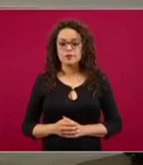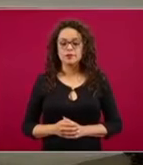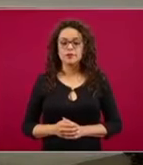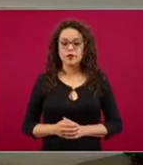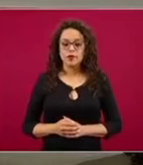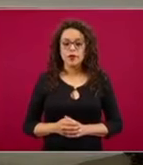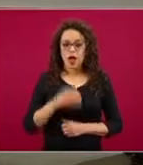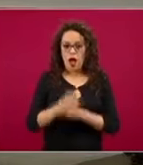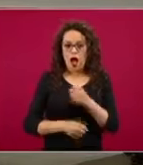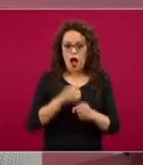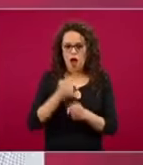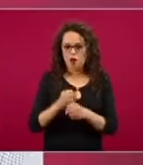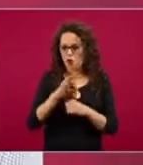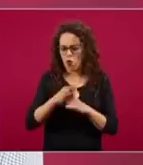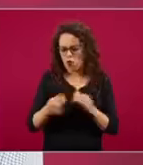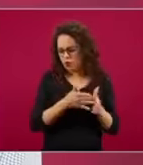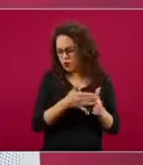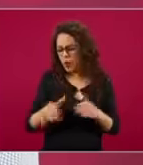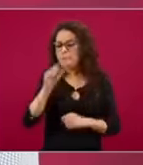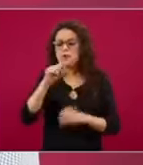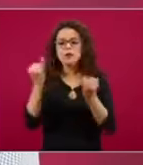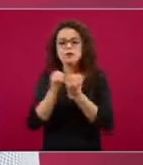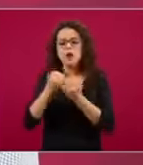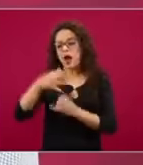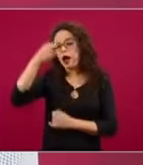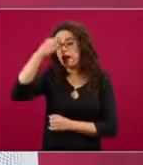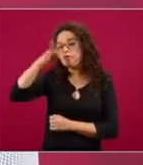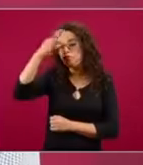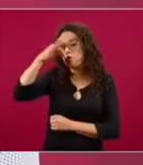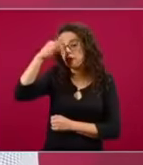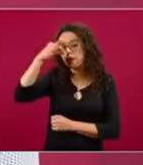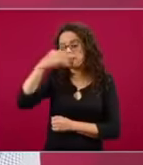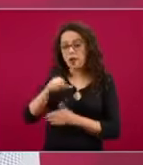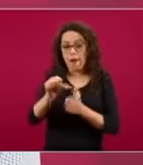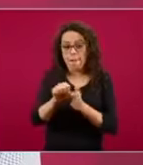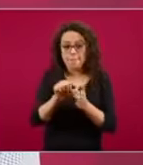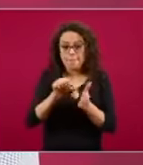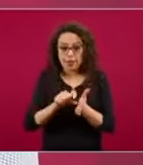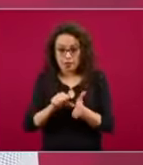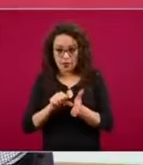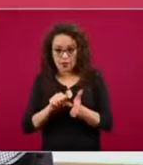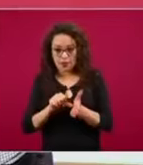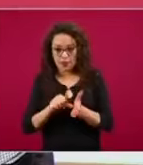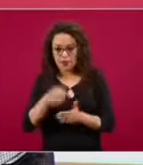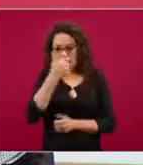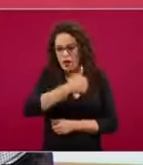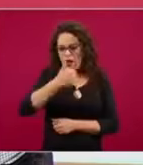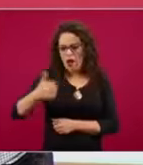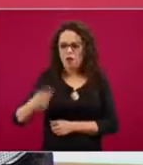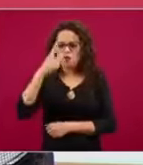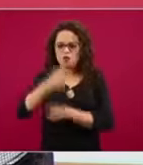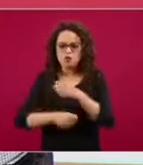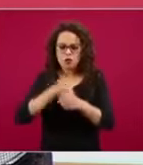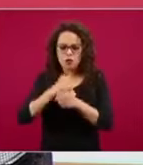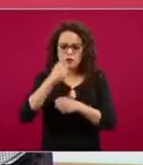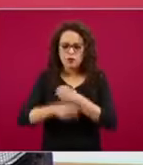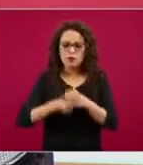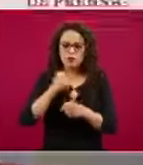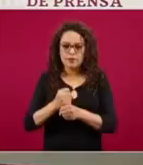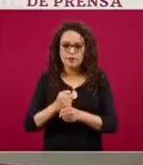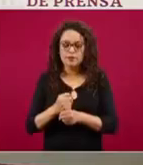con influenza, en varios meses del año, sobre todo cuando no hay circulación viral, podamos ya no